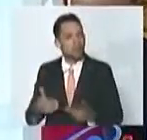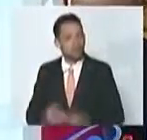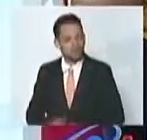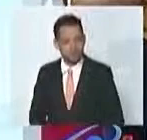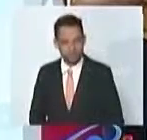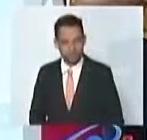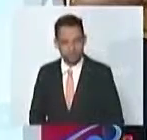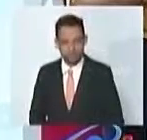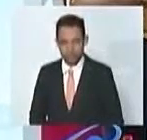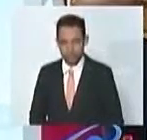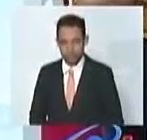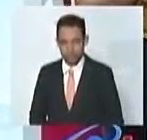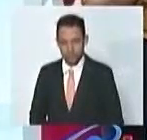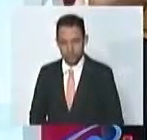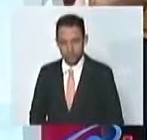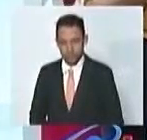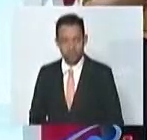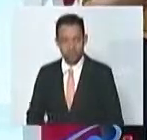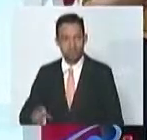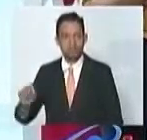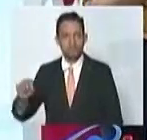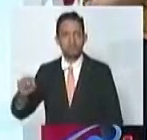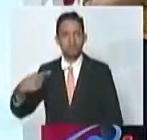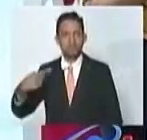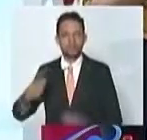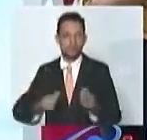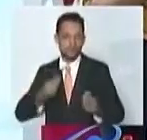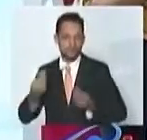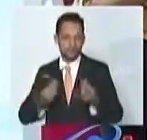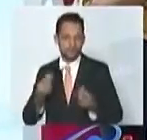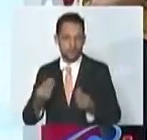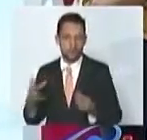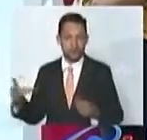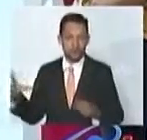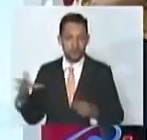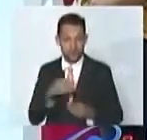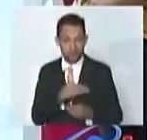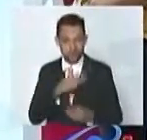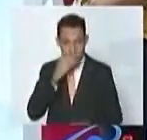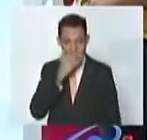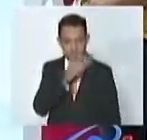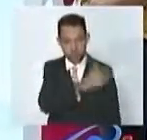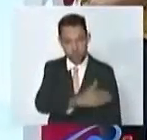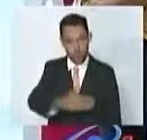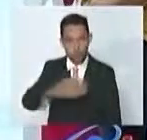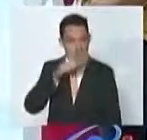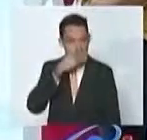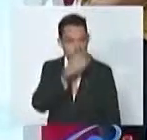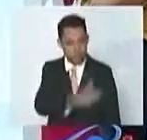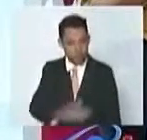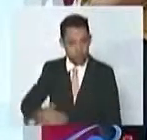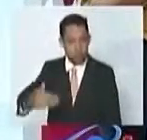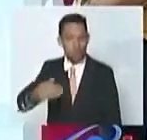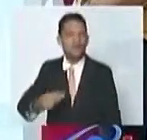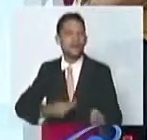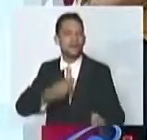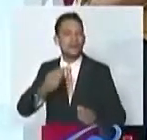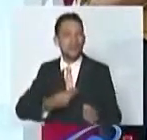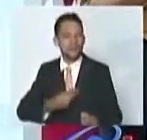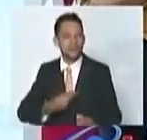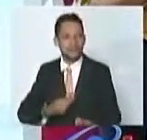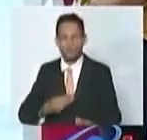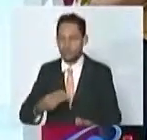Bueno, primero, desde que estamos pues muy niños, de pronto